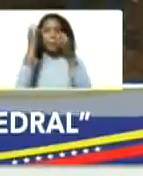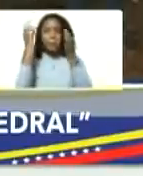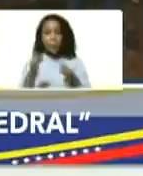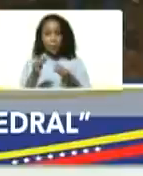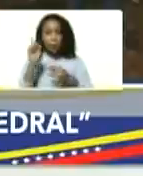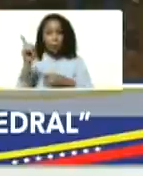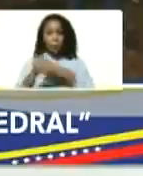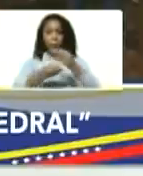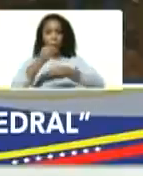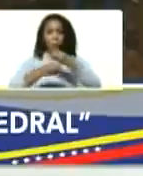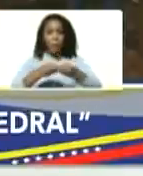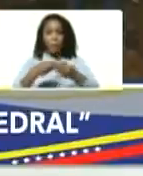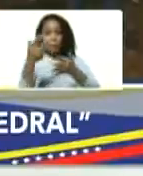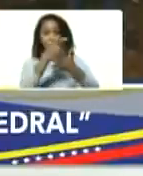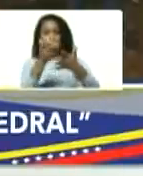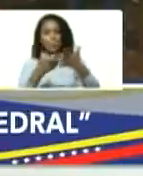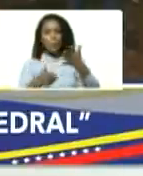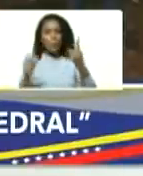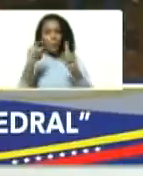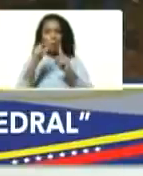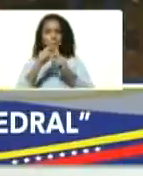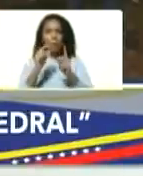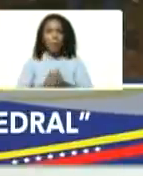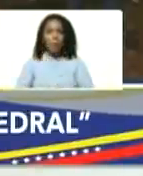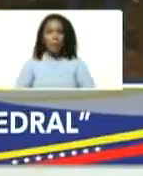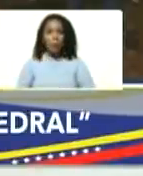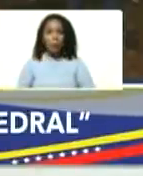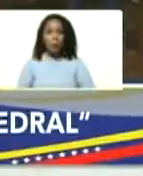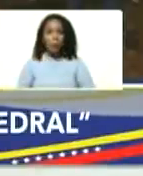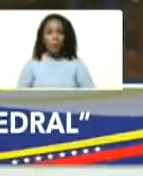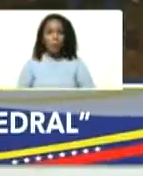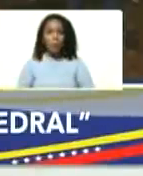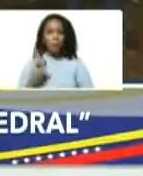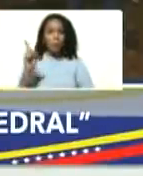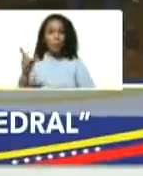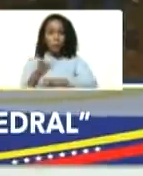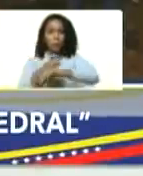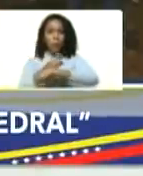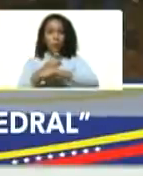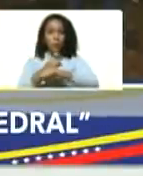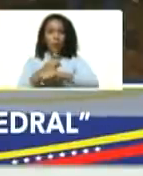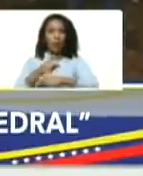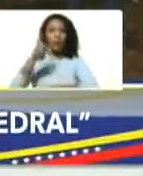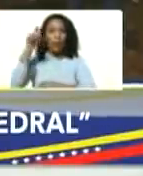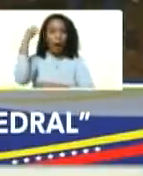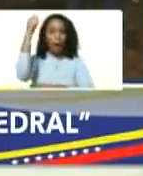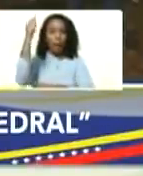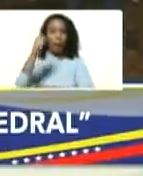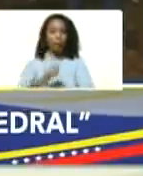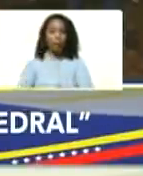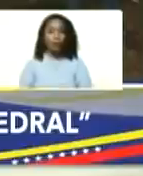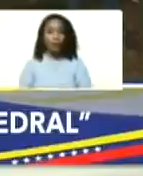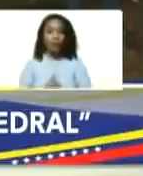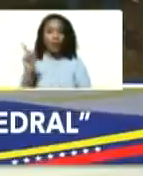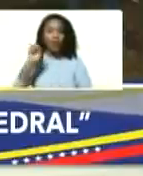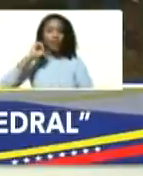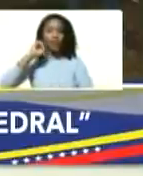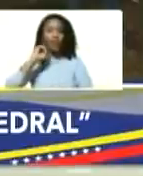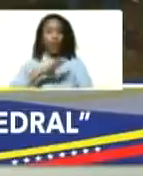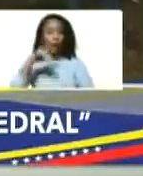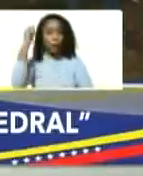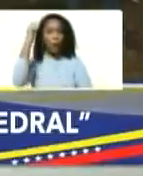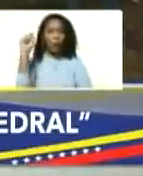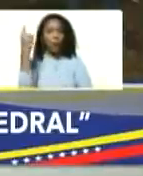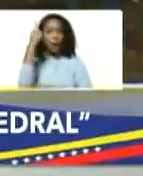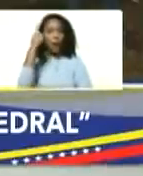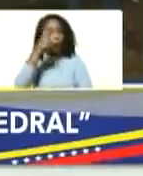compondrán varios versos y canciones a eduardo piñate la leyenda viviente de la pura primer jinete que va de